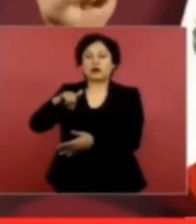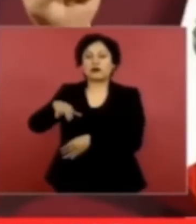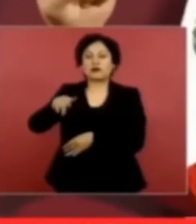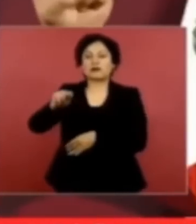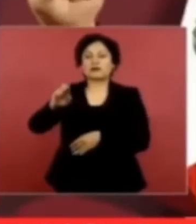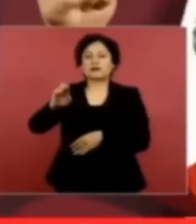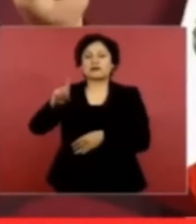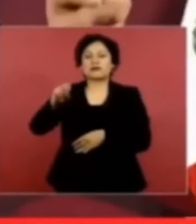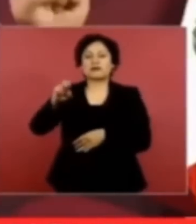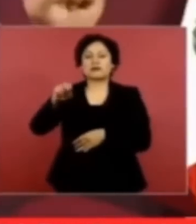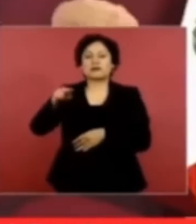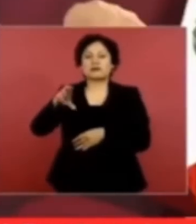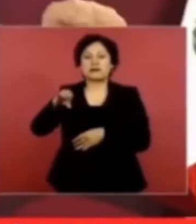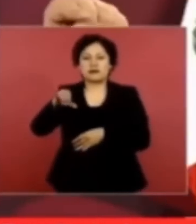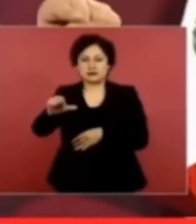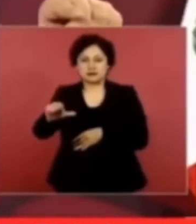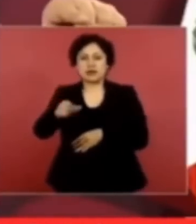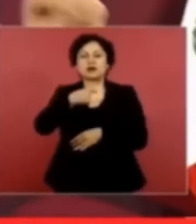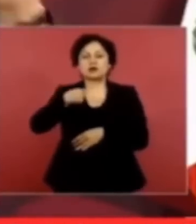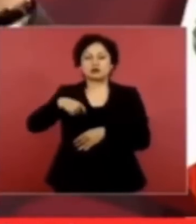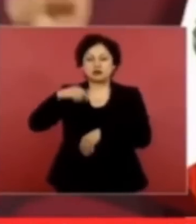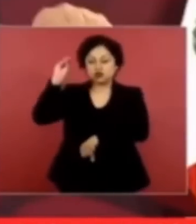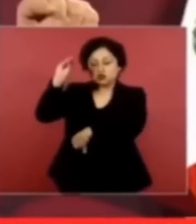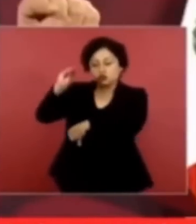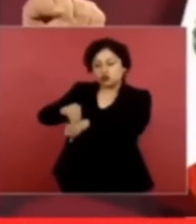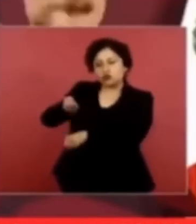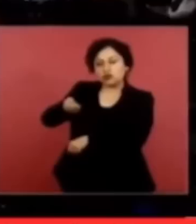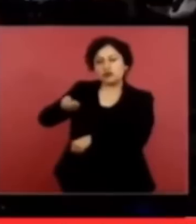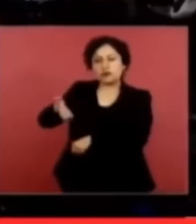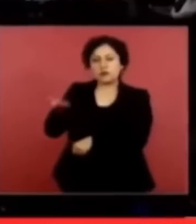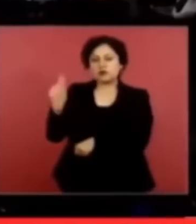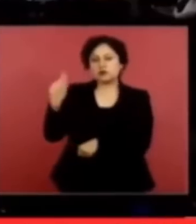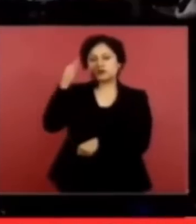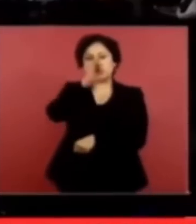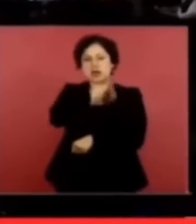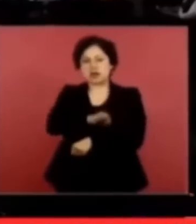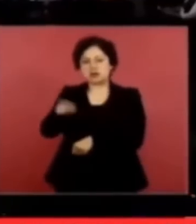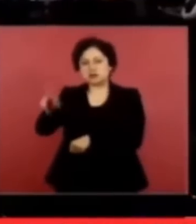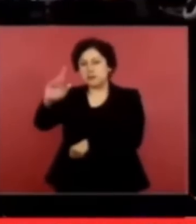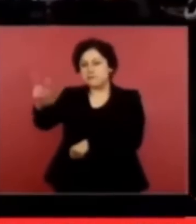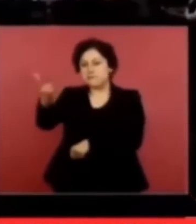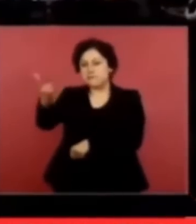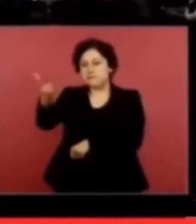llama la Intendencia de la Traición. Y ahí estuvieron, y de ahí lo sacaron.